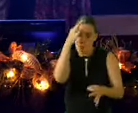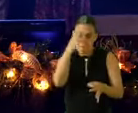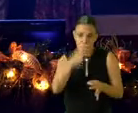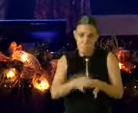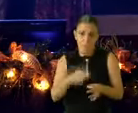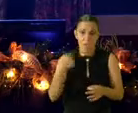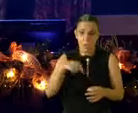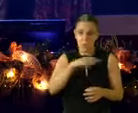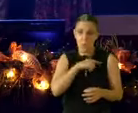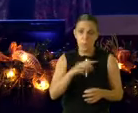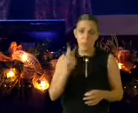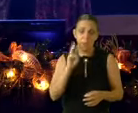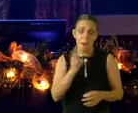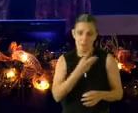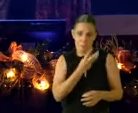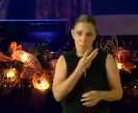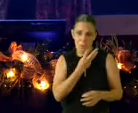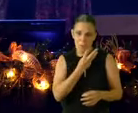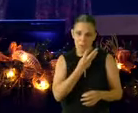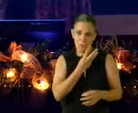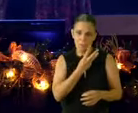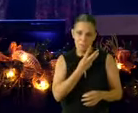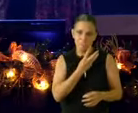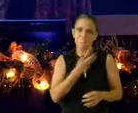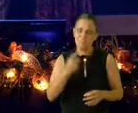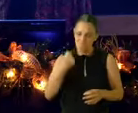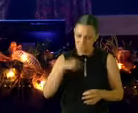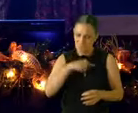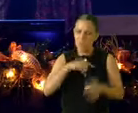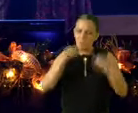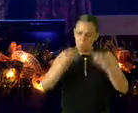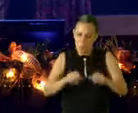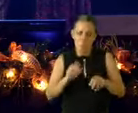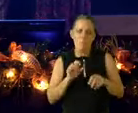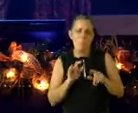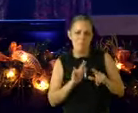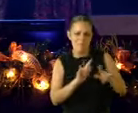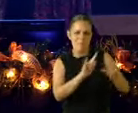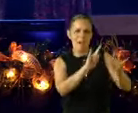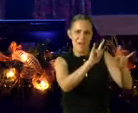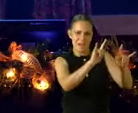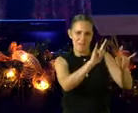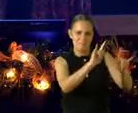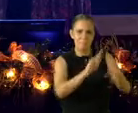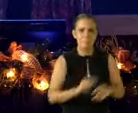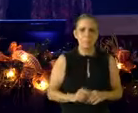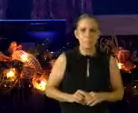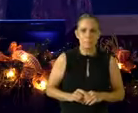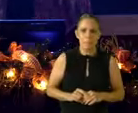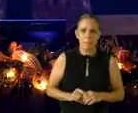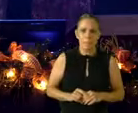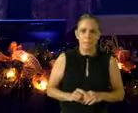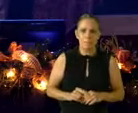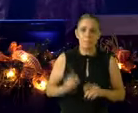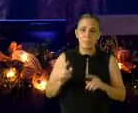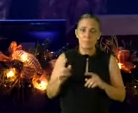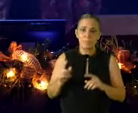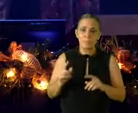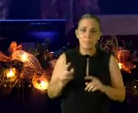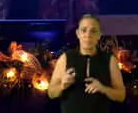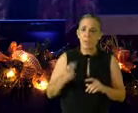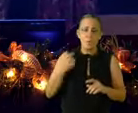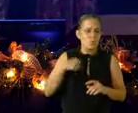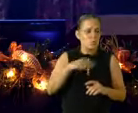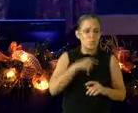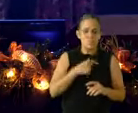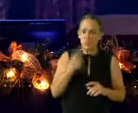que llegamos. Y fue un viaje que vimos milagros desde el principio, desde el aeropuerto en Puerto Rico hasta nuestro regreso. Los milagros